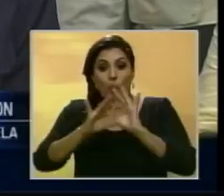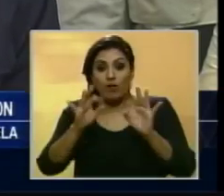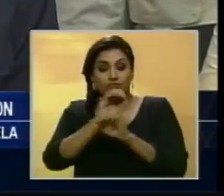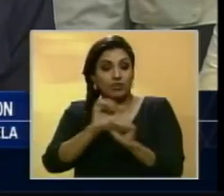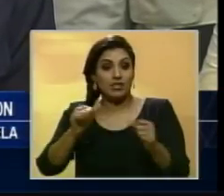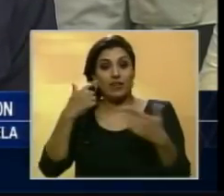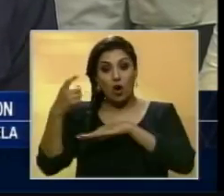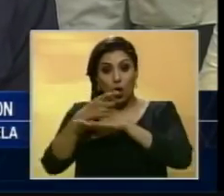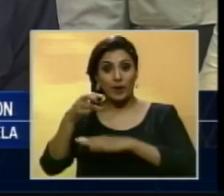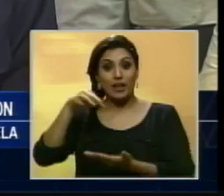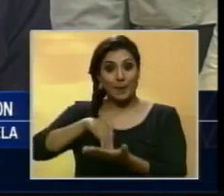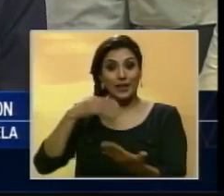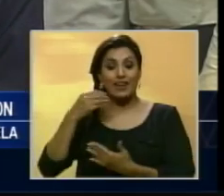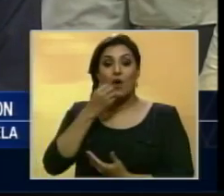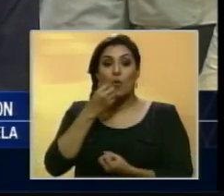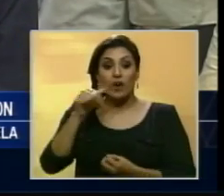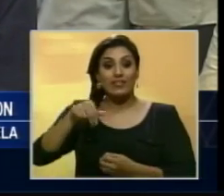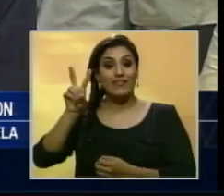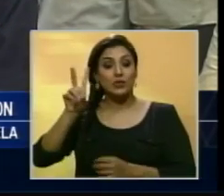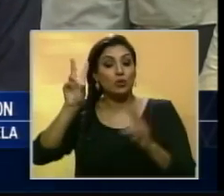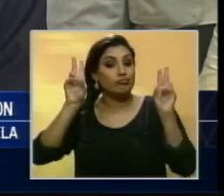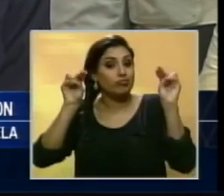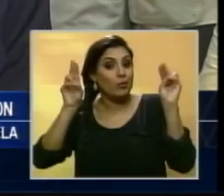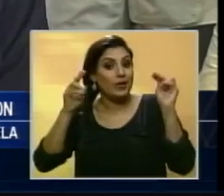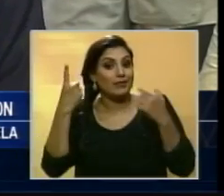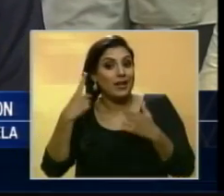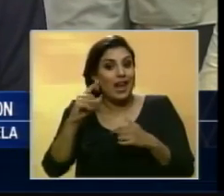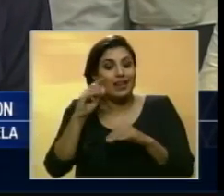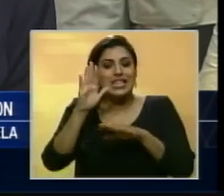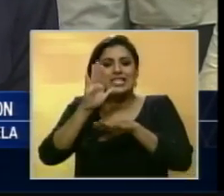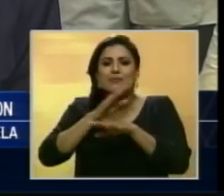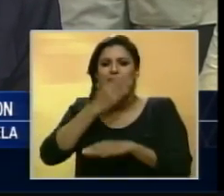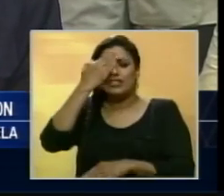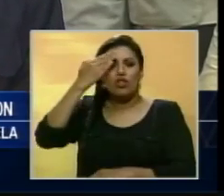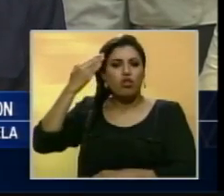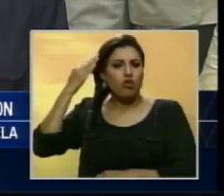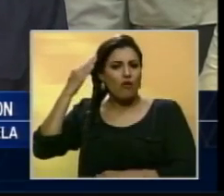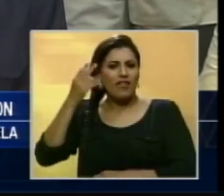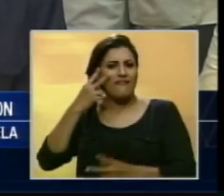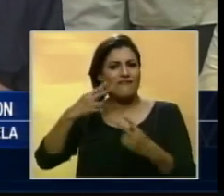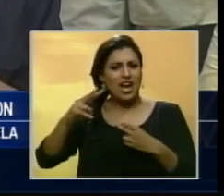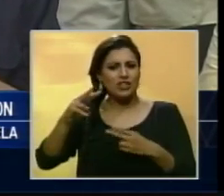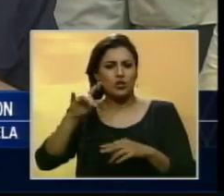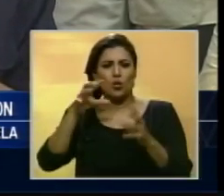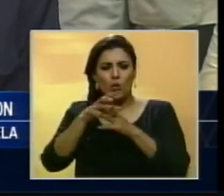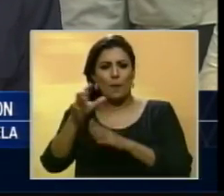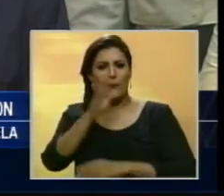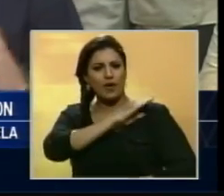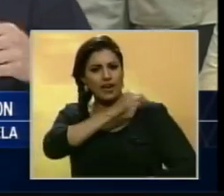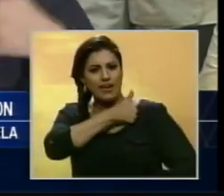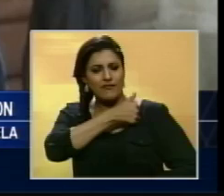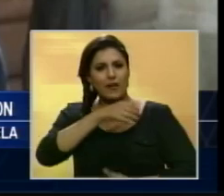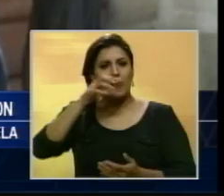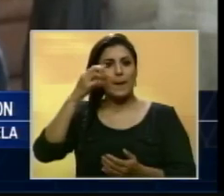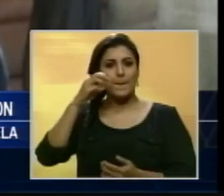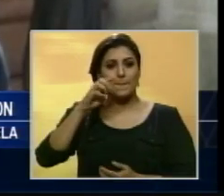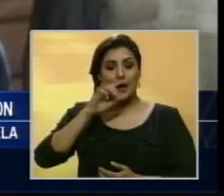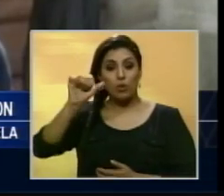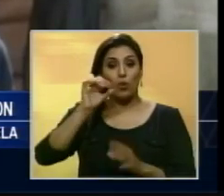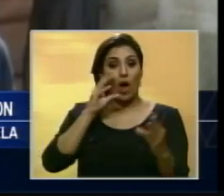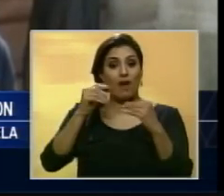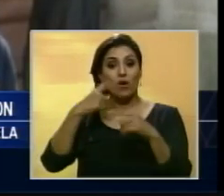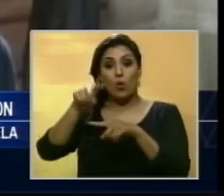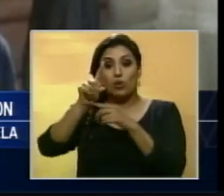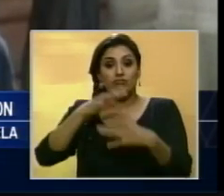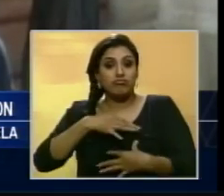del estado Miranda dijo que en Venezuela supuestamente lo que hay es un llamado hipócrita, falso, del jefe de Estado Nicolás Maduro a un diálogo con la